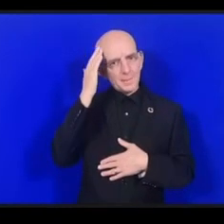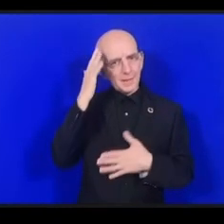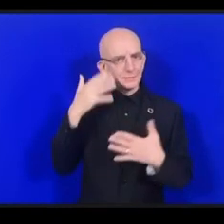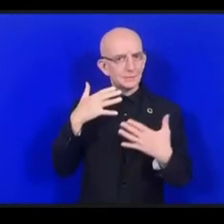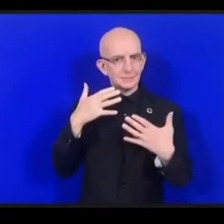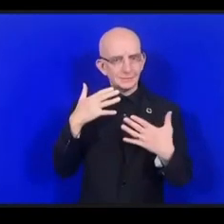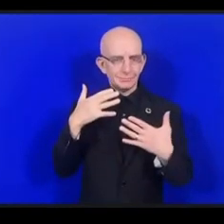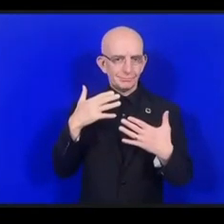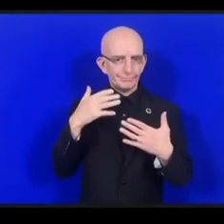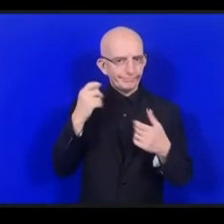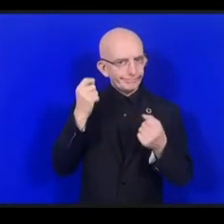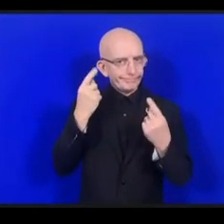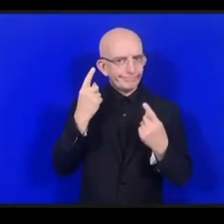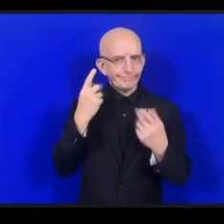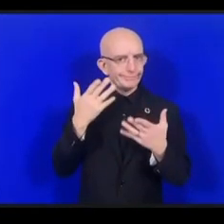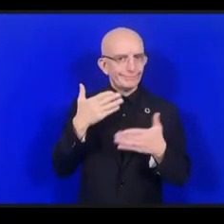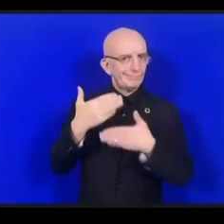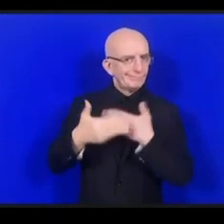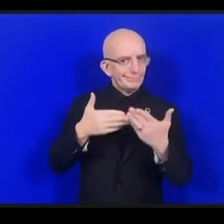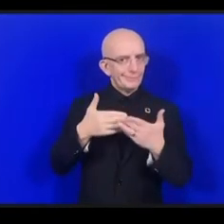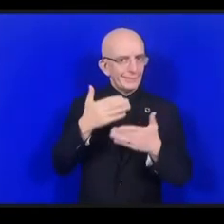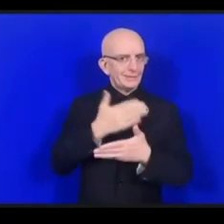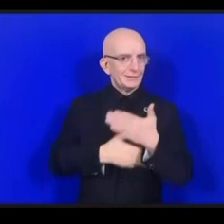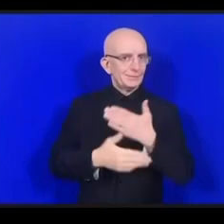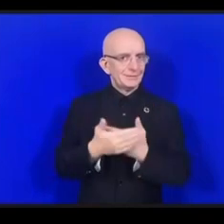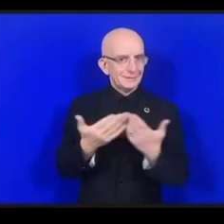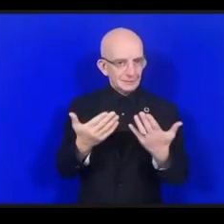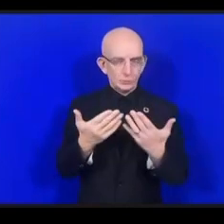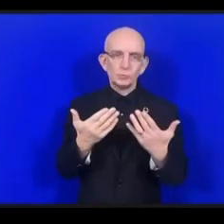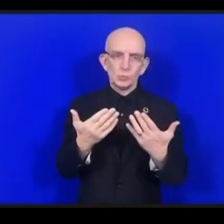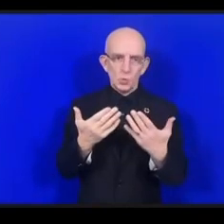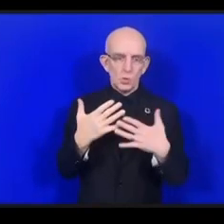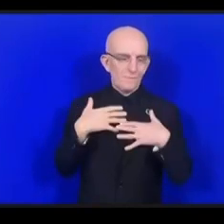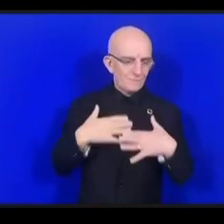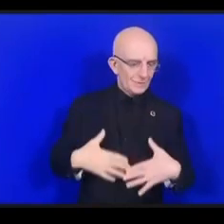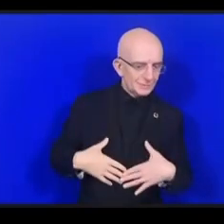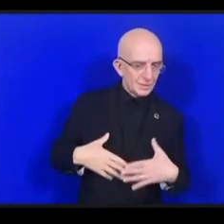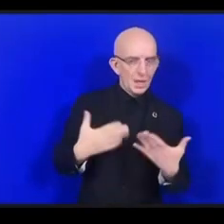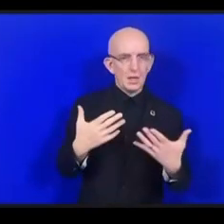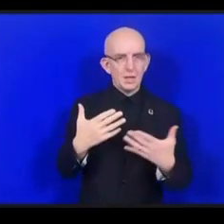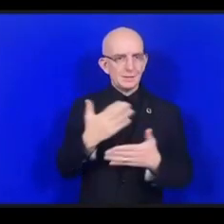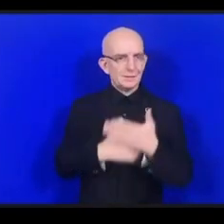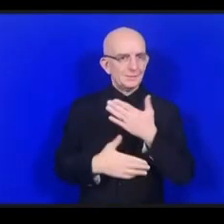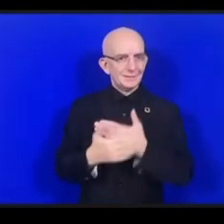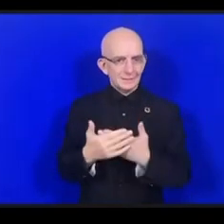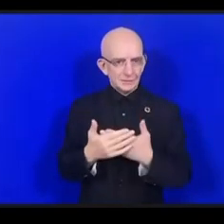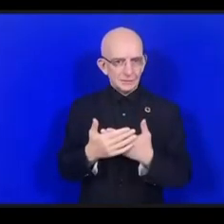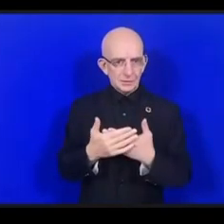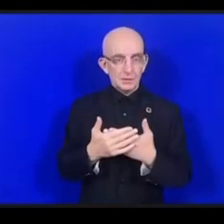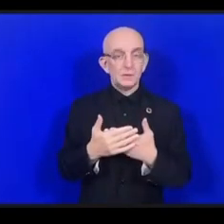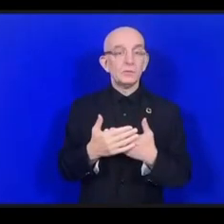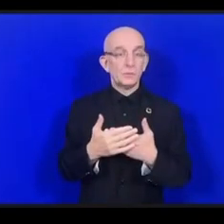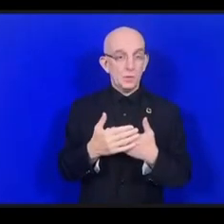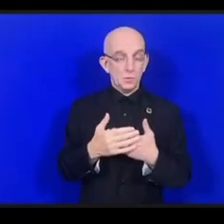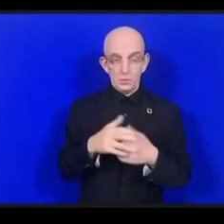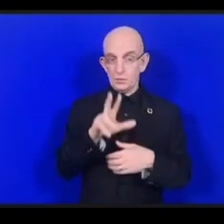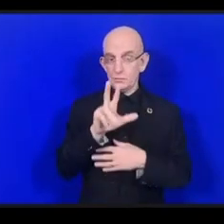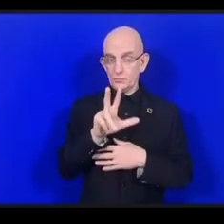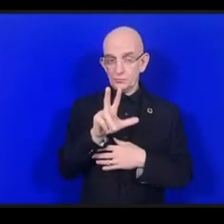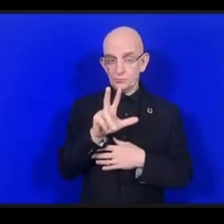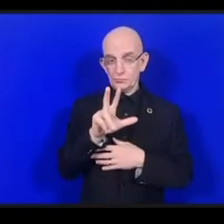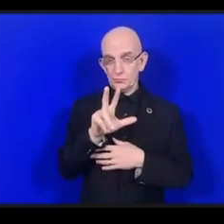también con discapacidades físicas una tercera parte de la población del Japón son personas ancianas